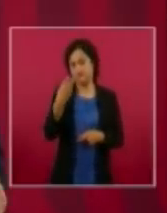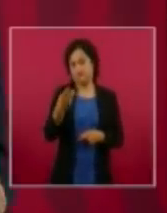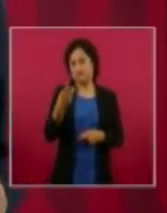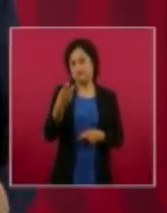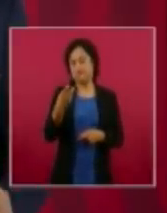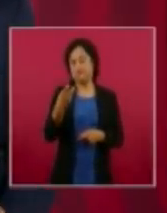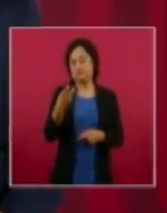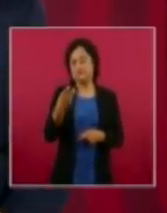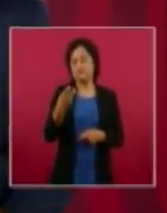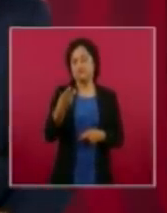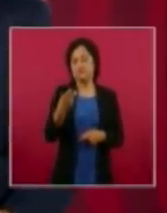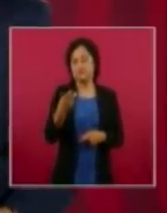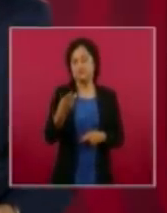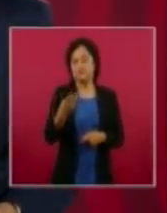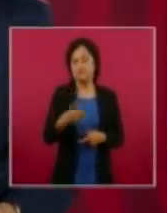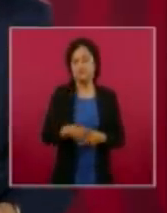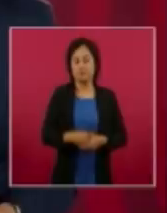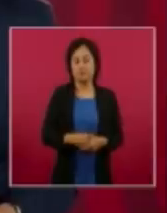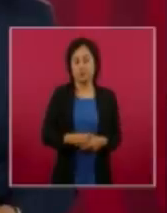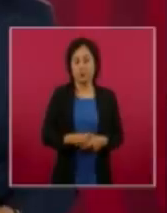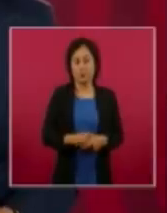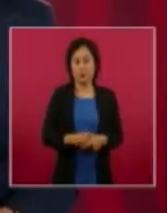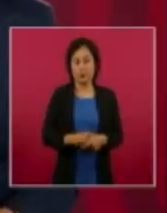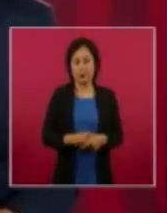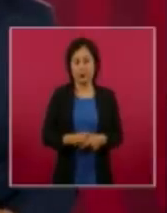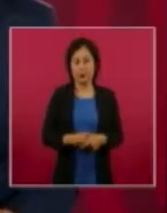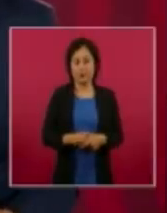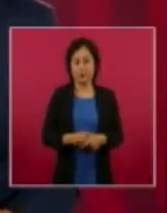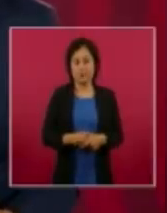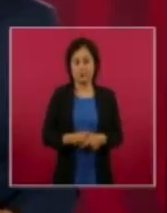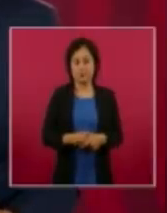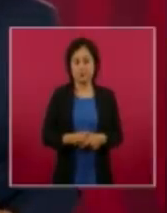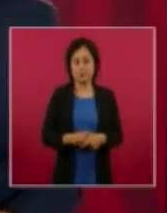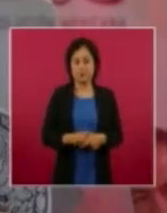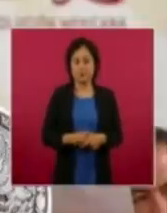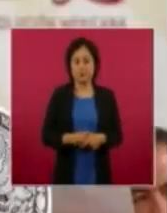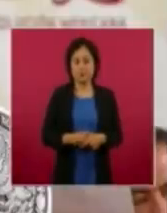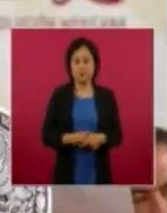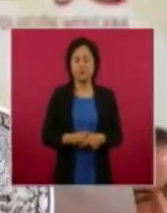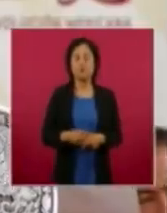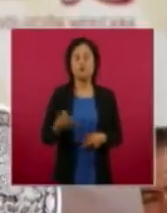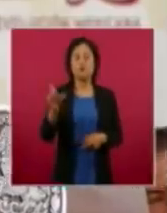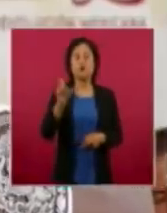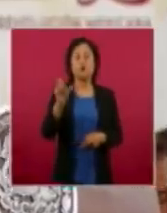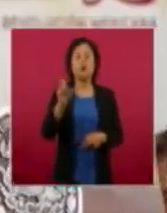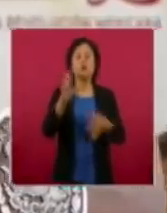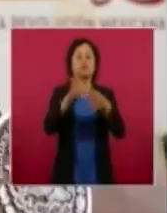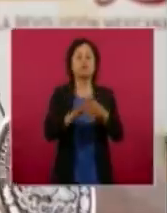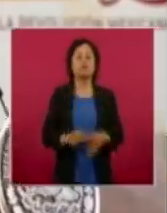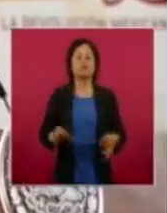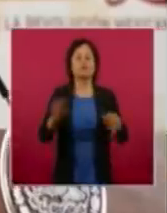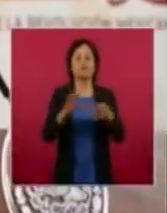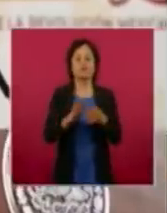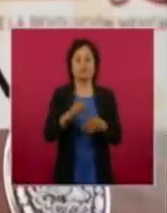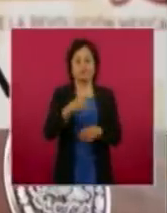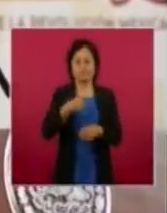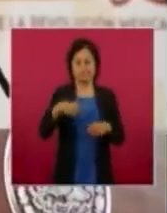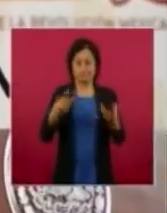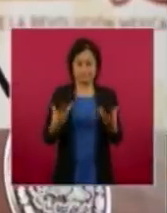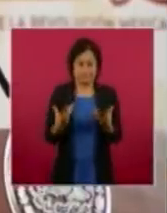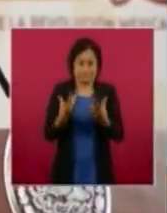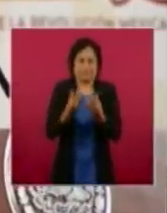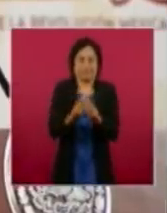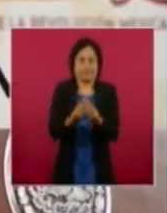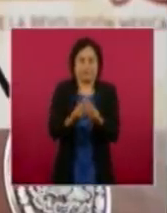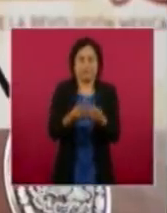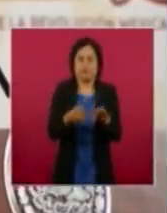es especialmente importante porque es el país vecino de Estados Unidos. Comparten más de